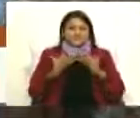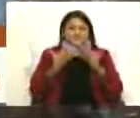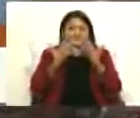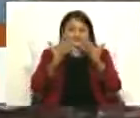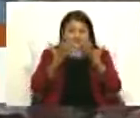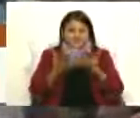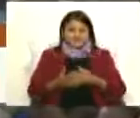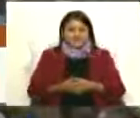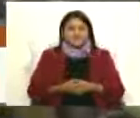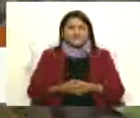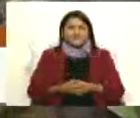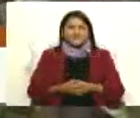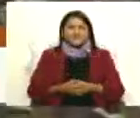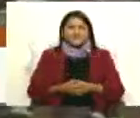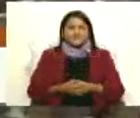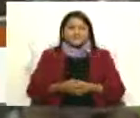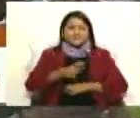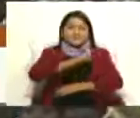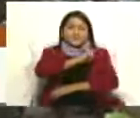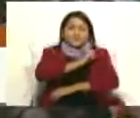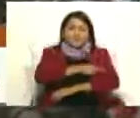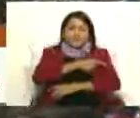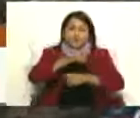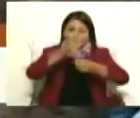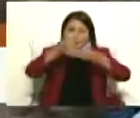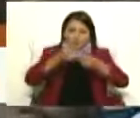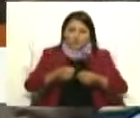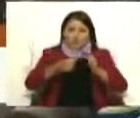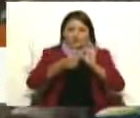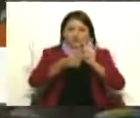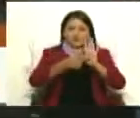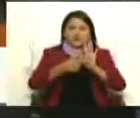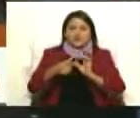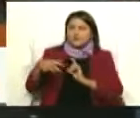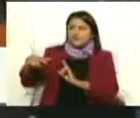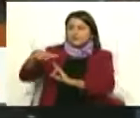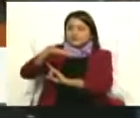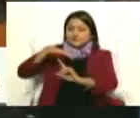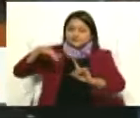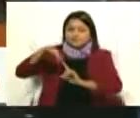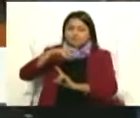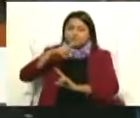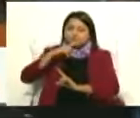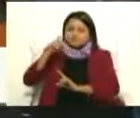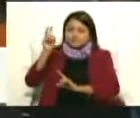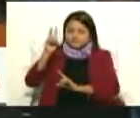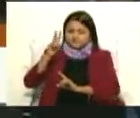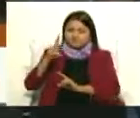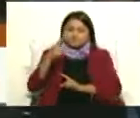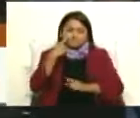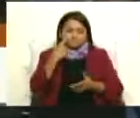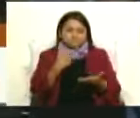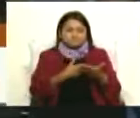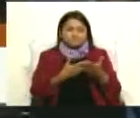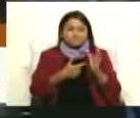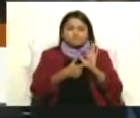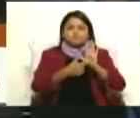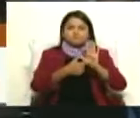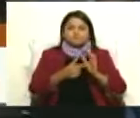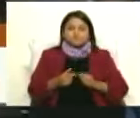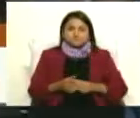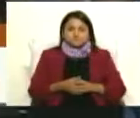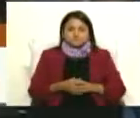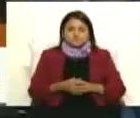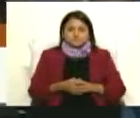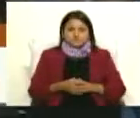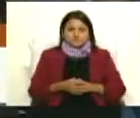guerrero, sangre que siempre han dado un paso adelante ante las peores circunstancias de la patria. Bueno, yo les he dicho, esta es la